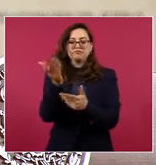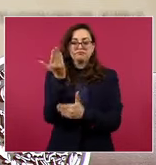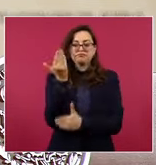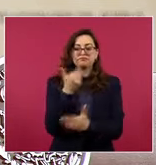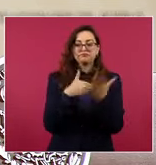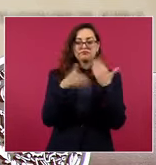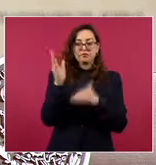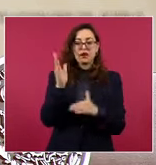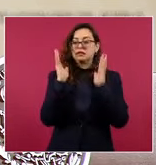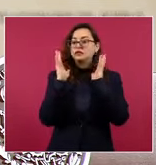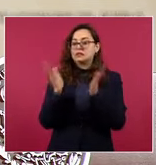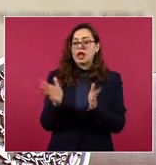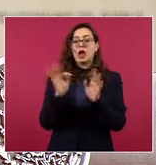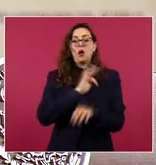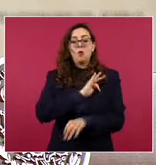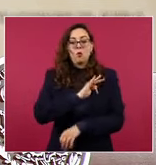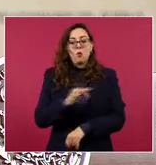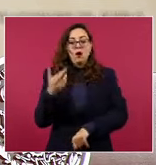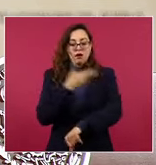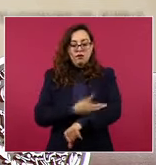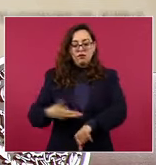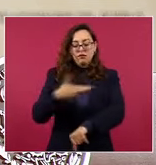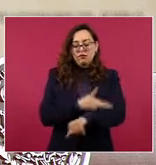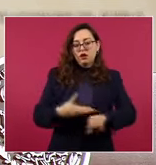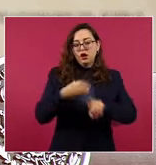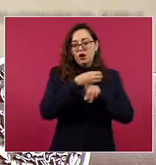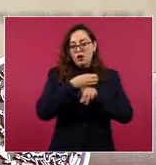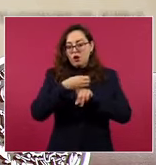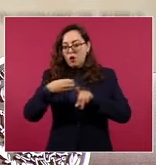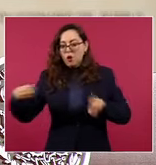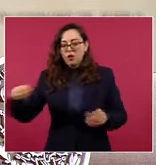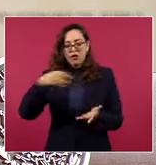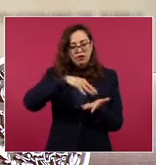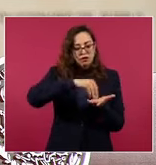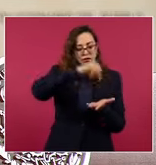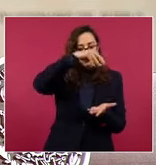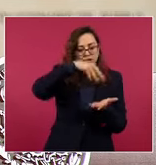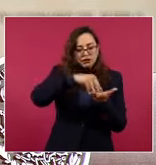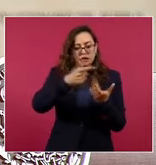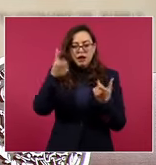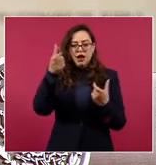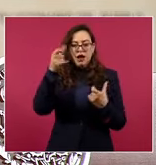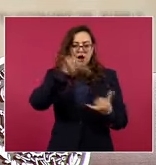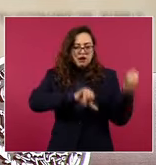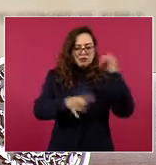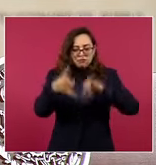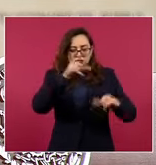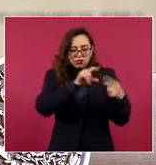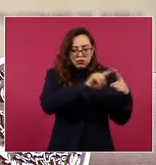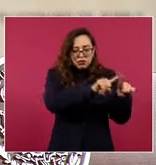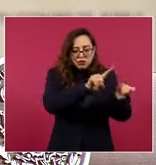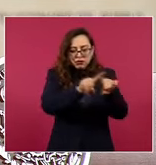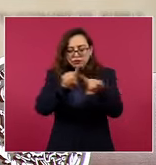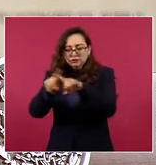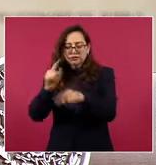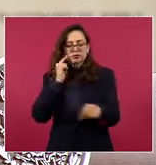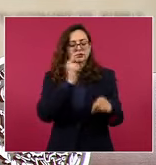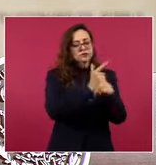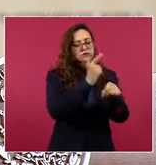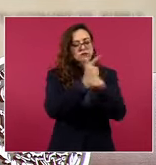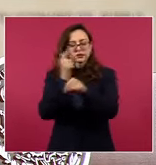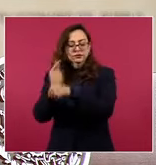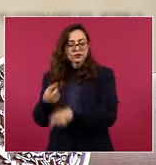regular en diversos insumos para la elaboración de estas sustancias. Se va a dificultar a las